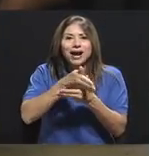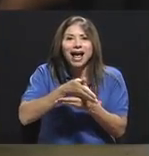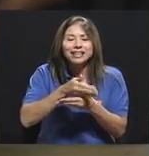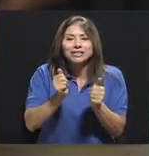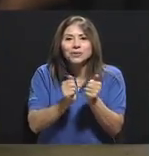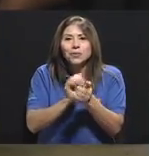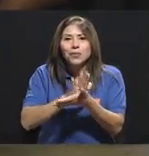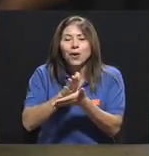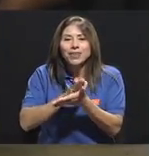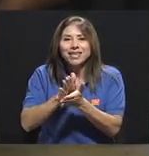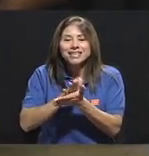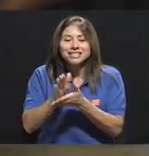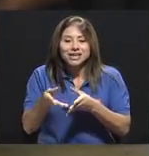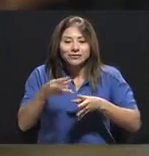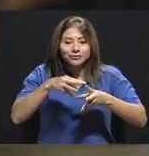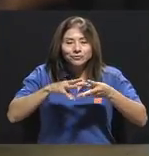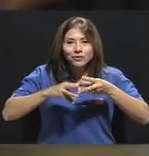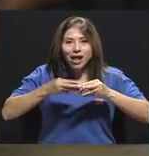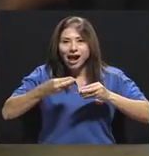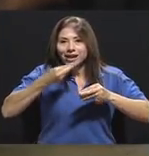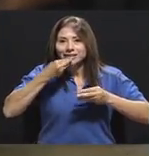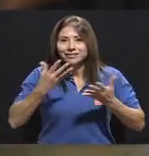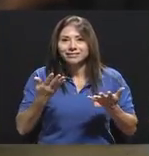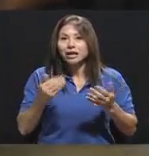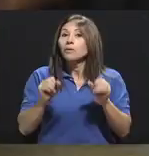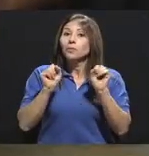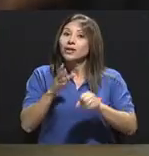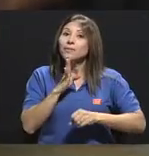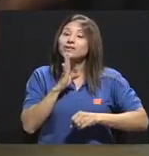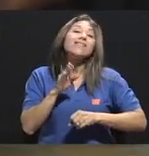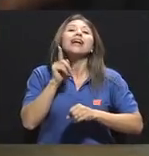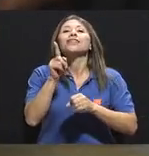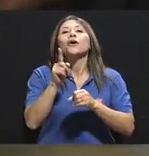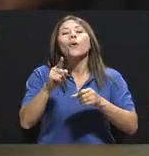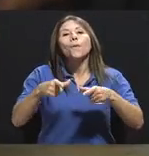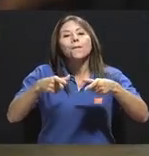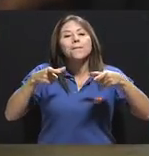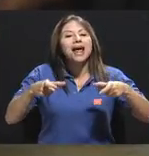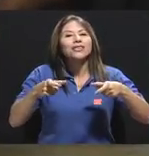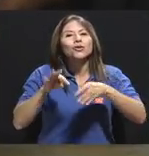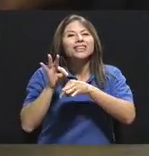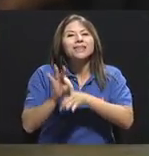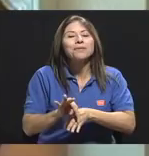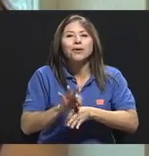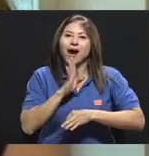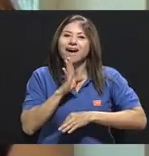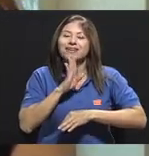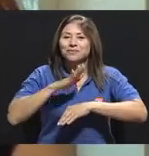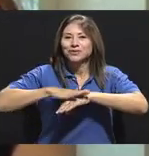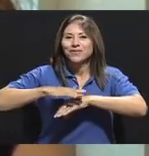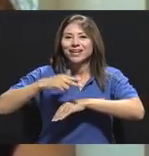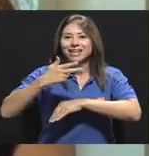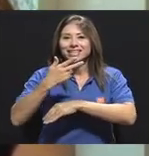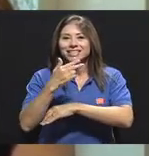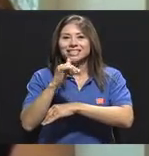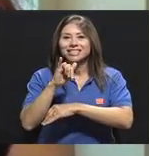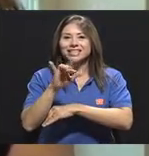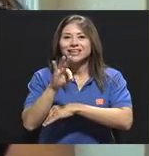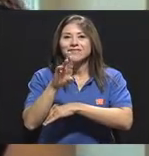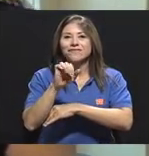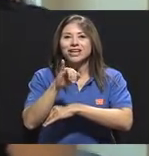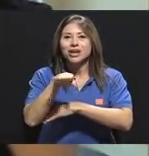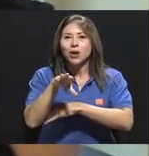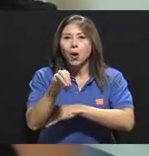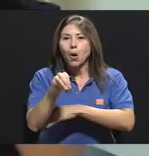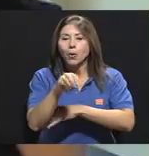verdad Y ya le empiezo a agregar cosas bueno podríamos hablar de un plato típico yo creo que qué rico Hablemos del chifrijo entonces va riquísimo yo creo que a todos hasta se nos ilumina